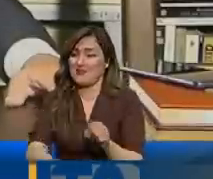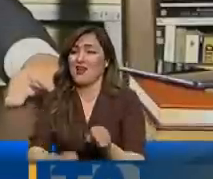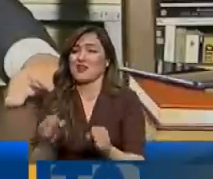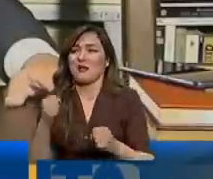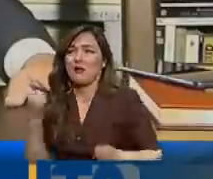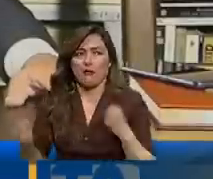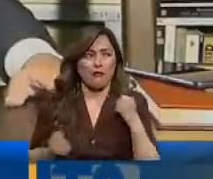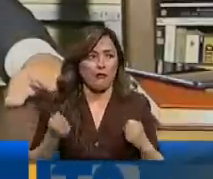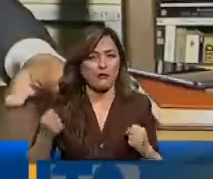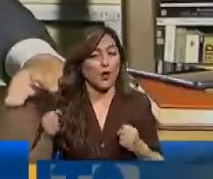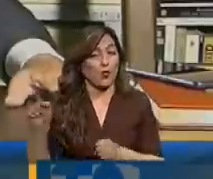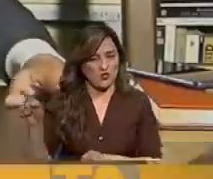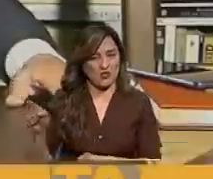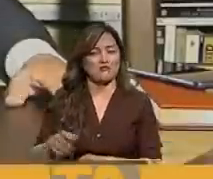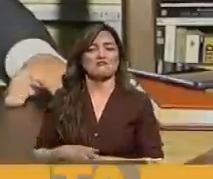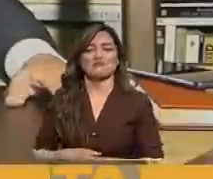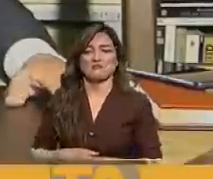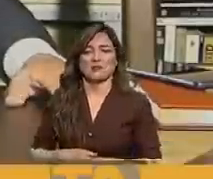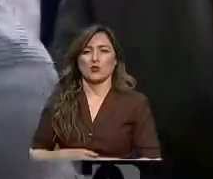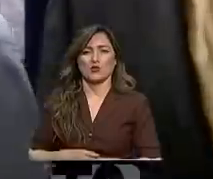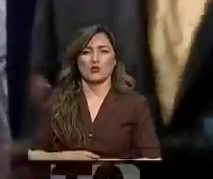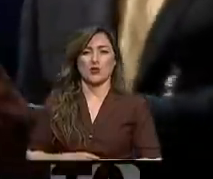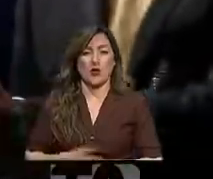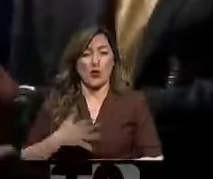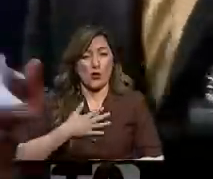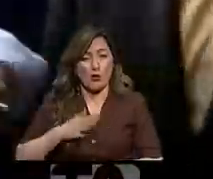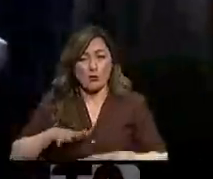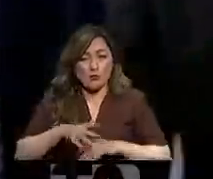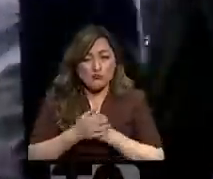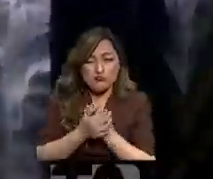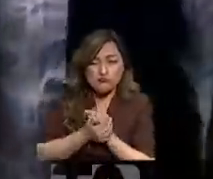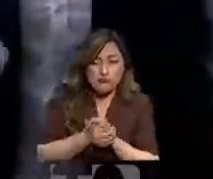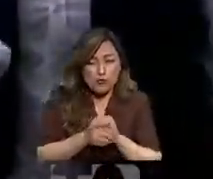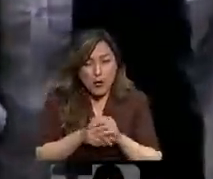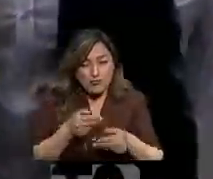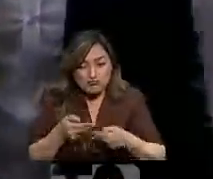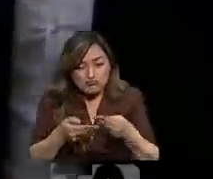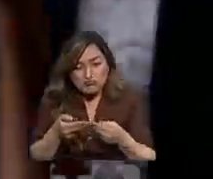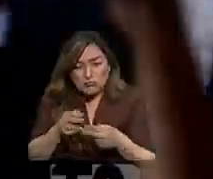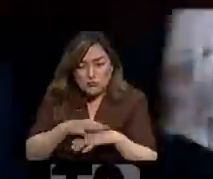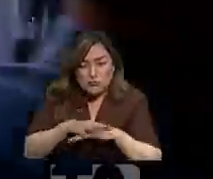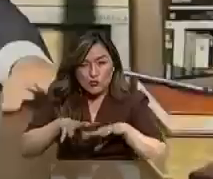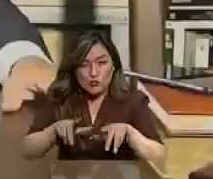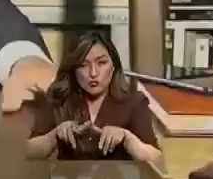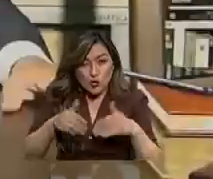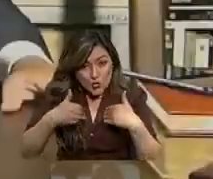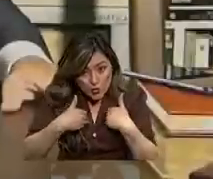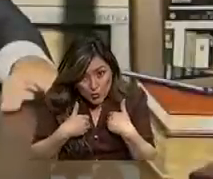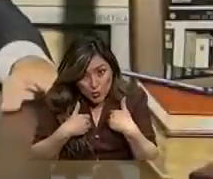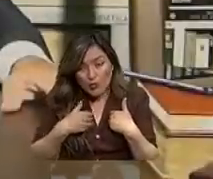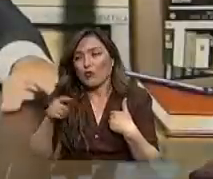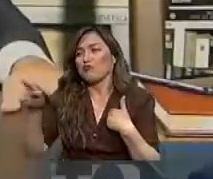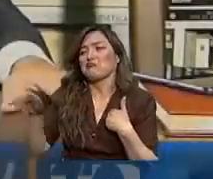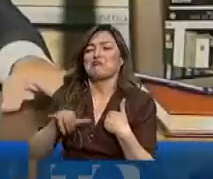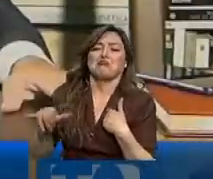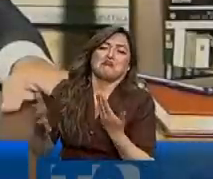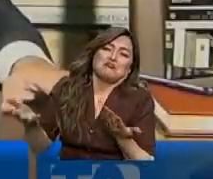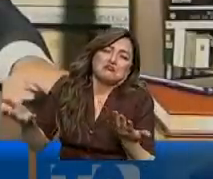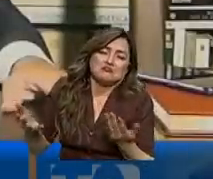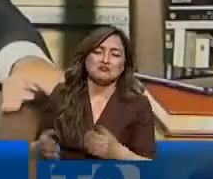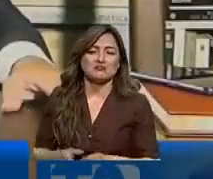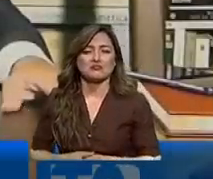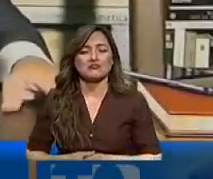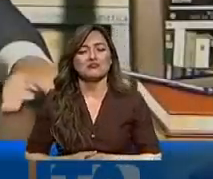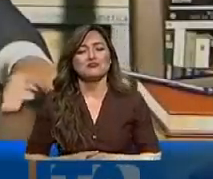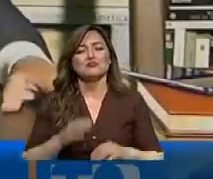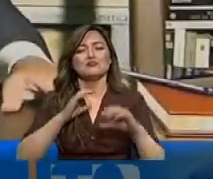desesperación. Dijo que no es ningún mafioso, o que sí él lo es. El presidente también. En la conversación